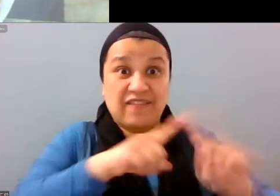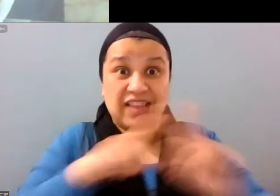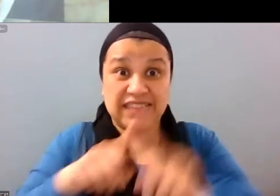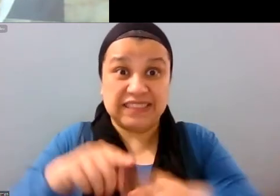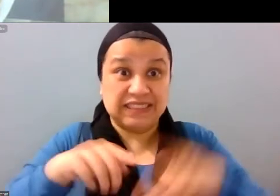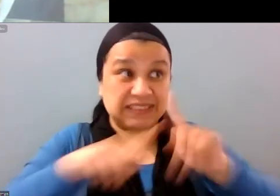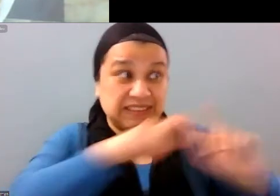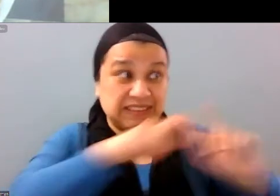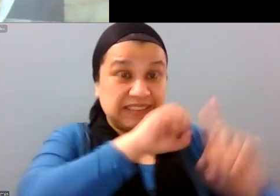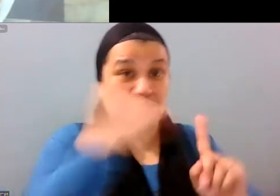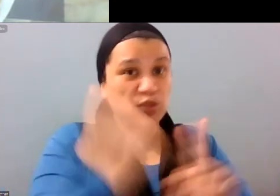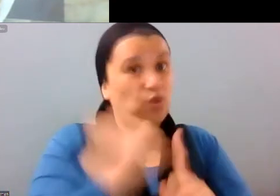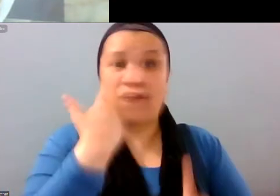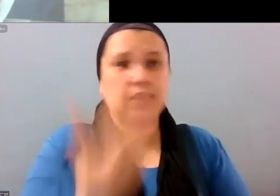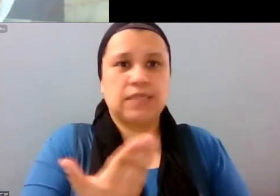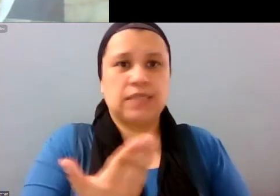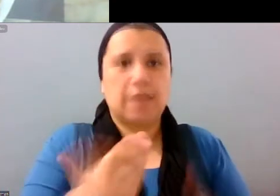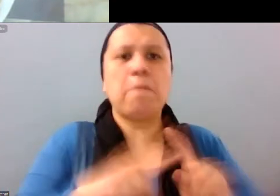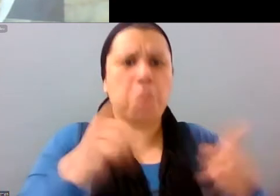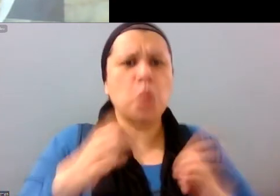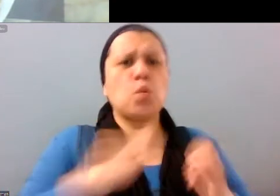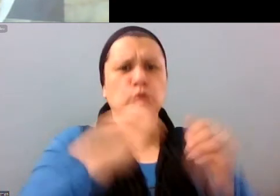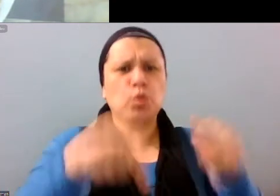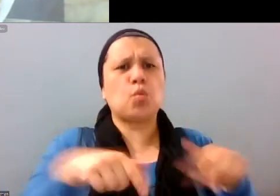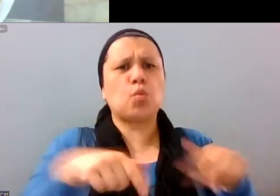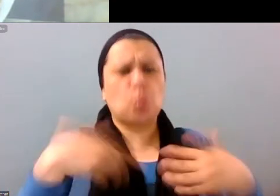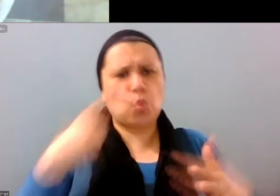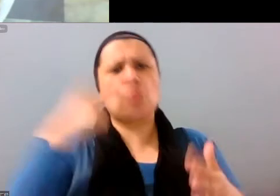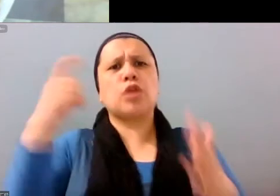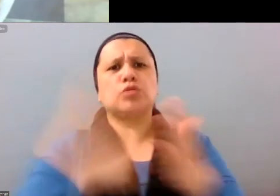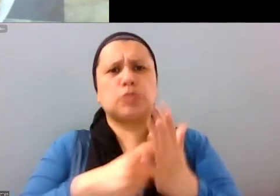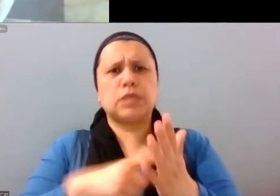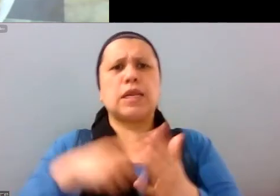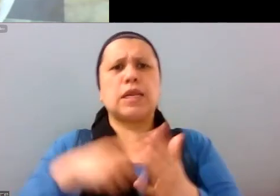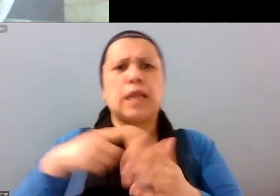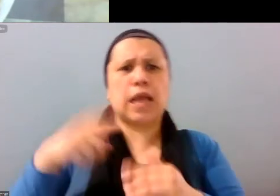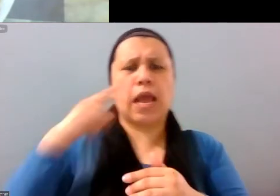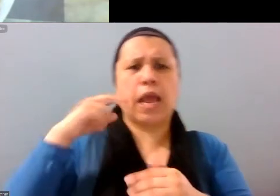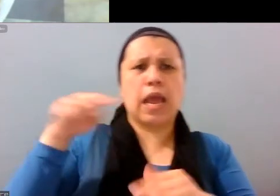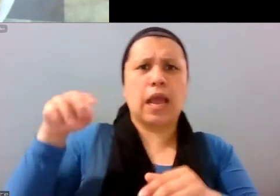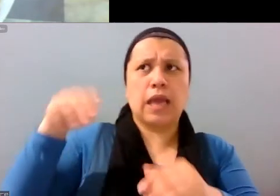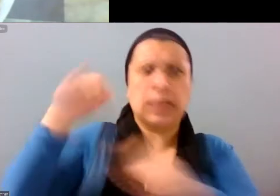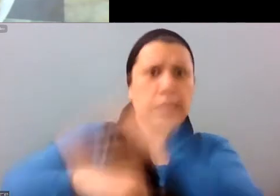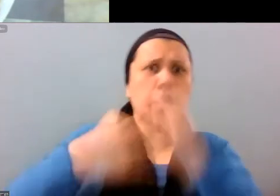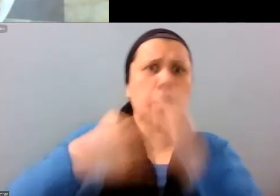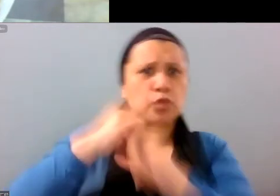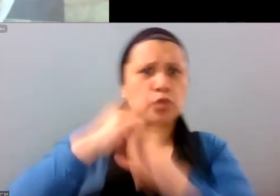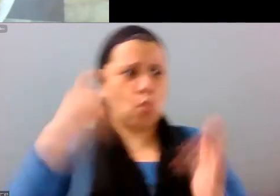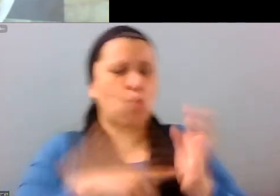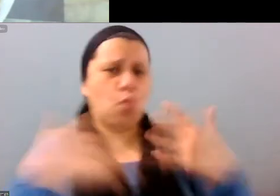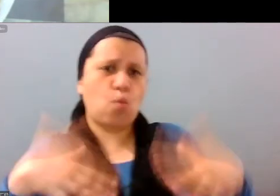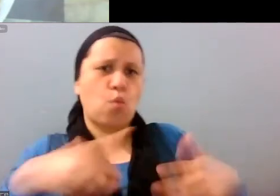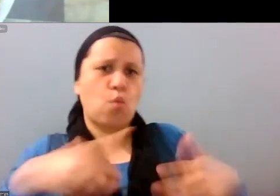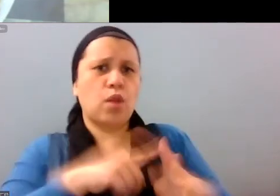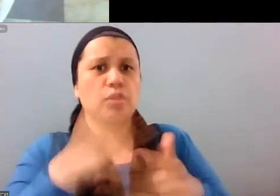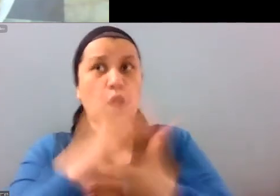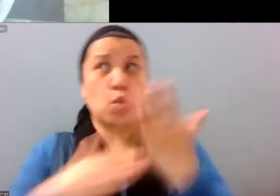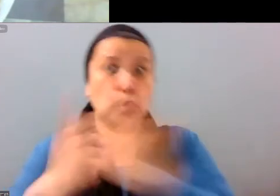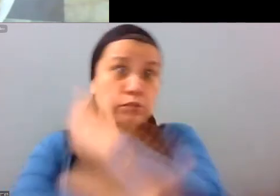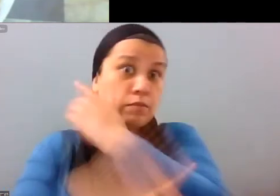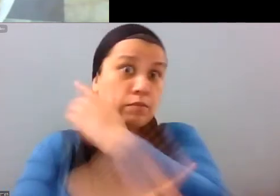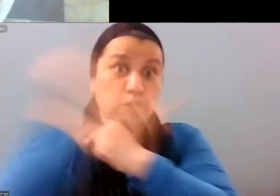embargo creo que es una estrategia además que ha sido reconocida a nivel internacional donde la hemos llevado porque creemos que hay experiencias en otros países que han sido bastante